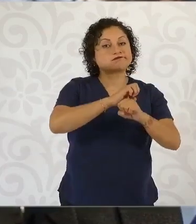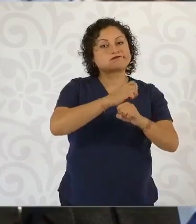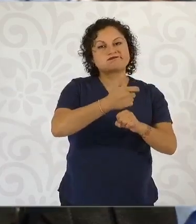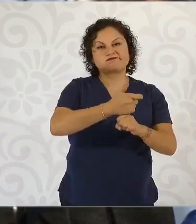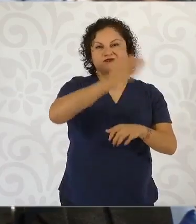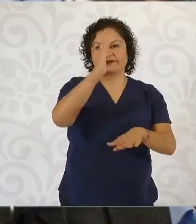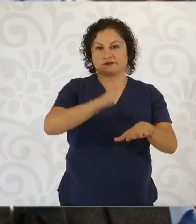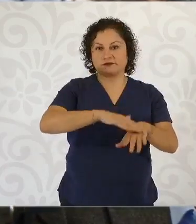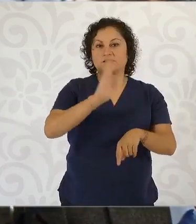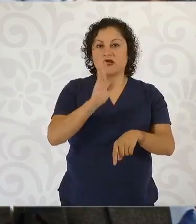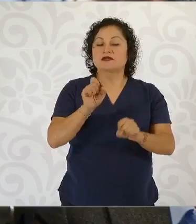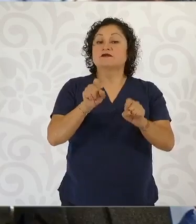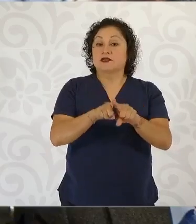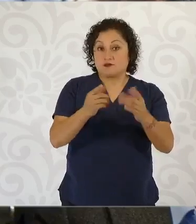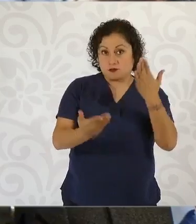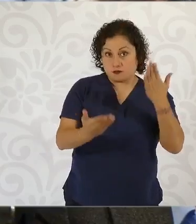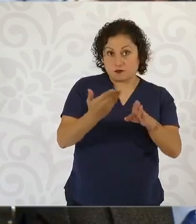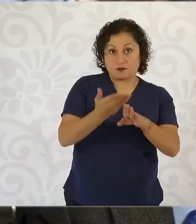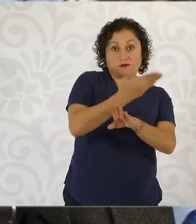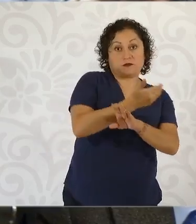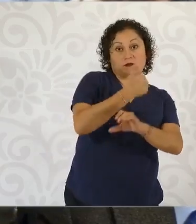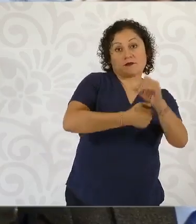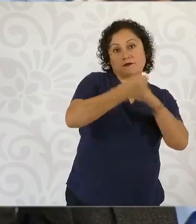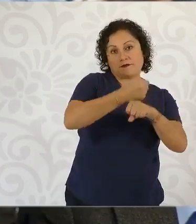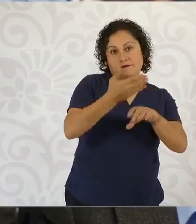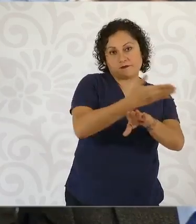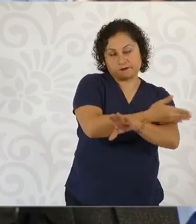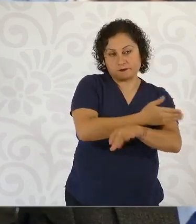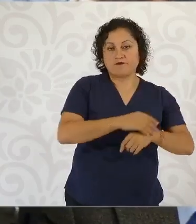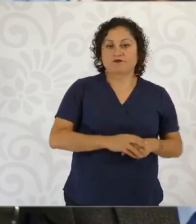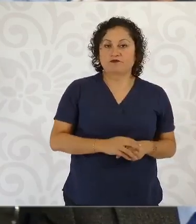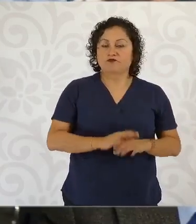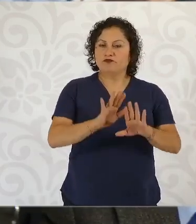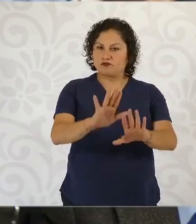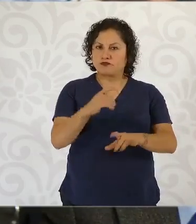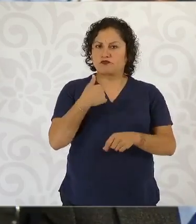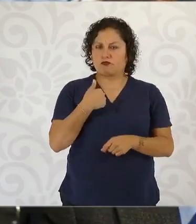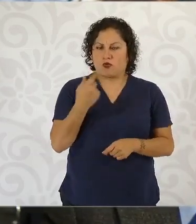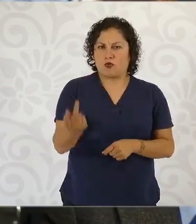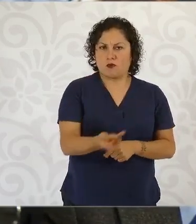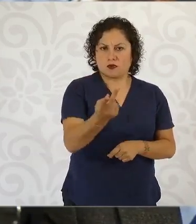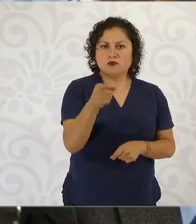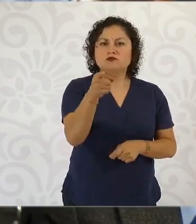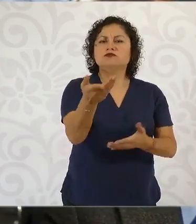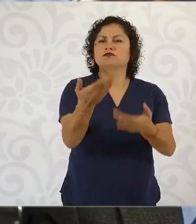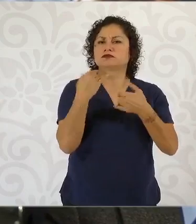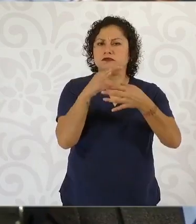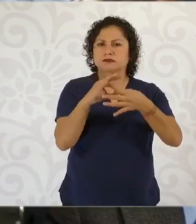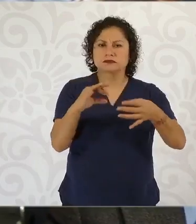anterior. La primera pregunta, presidenta, es ¿qué explicación tendría de esto? ¿Qué